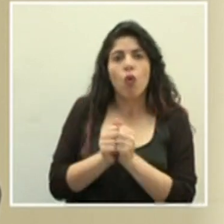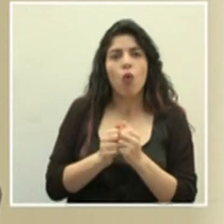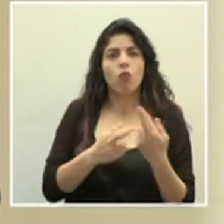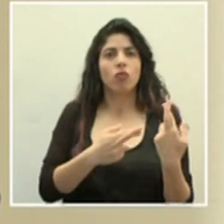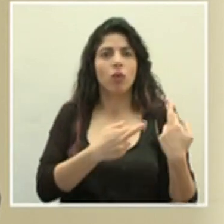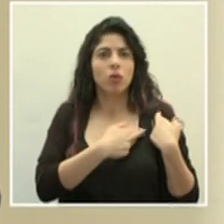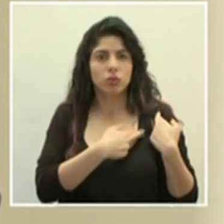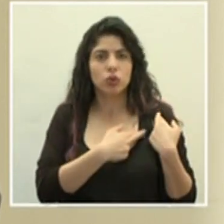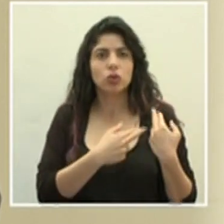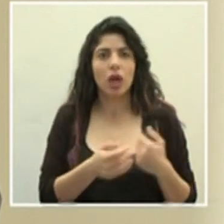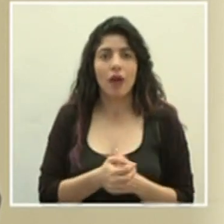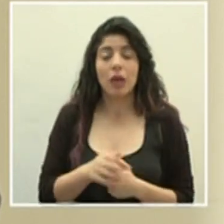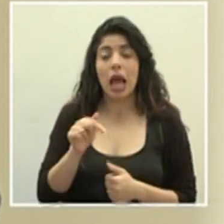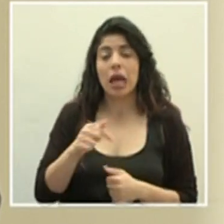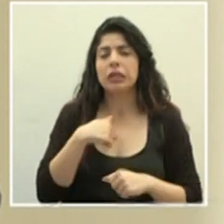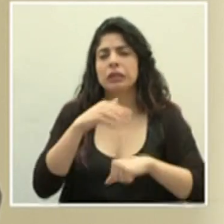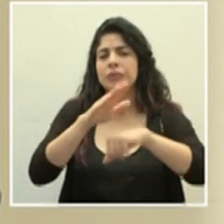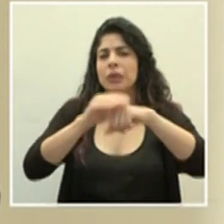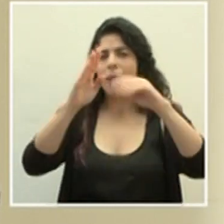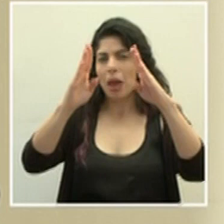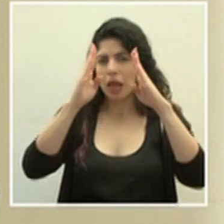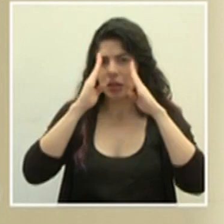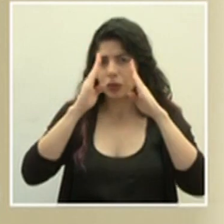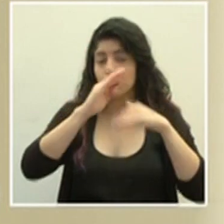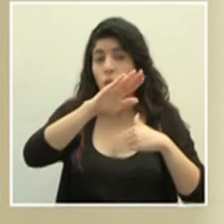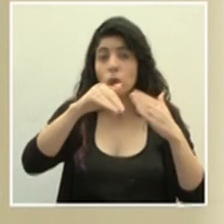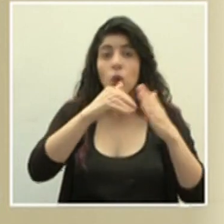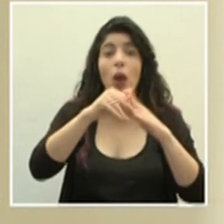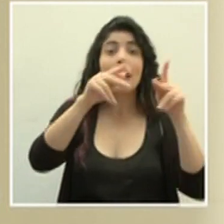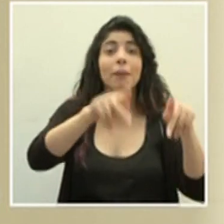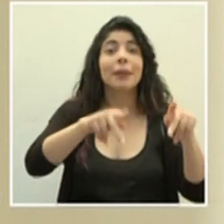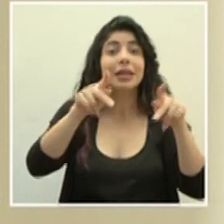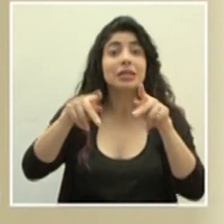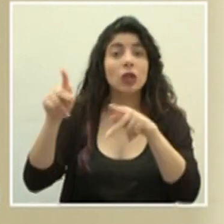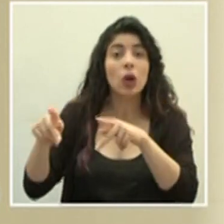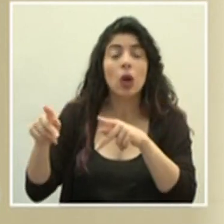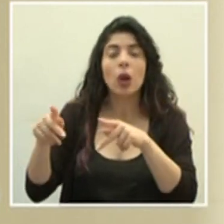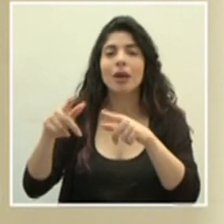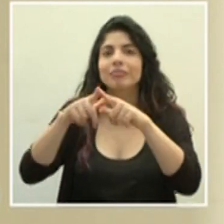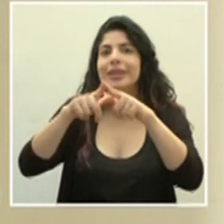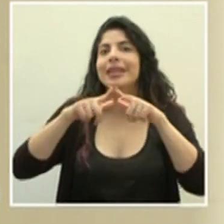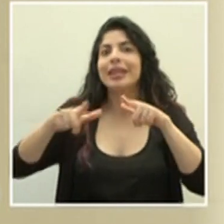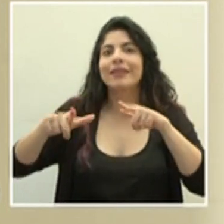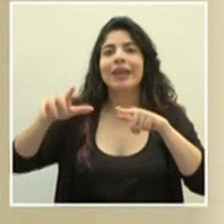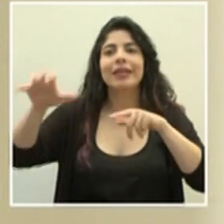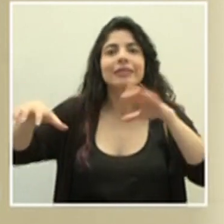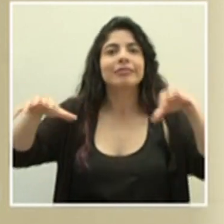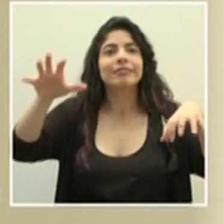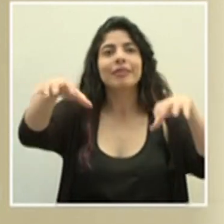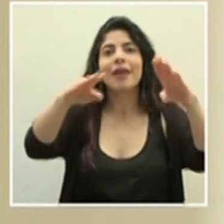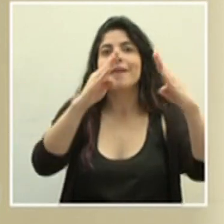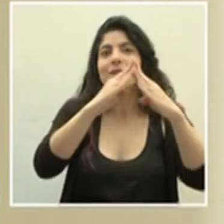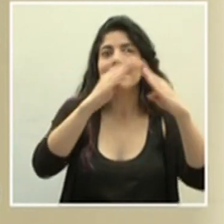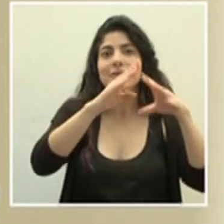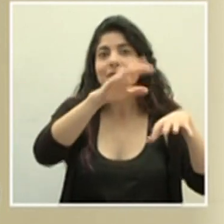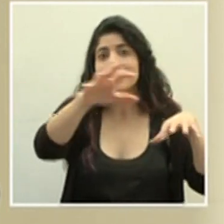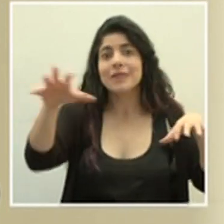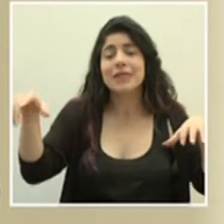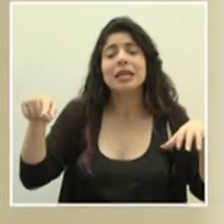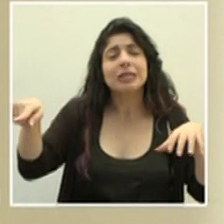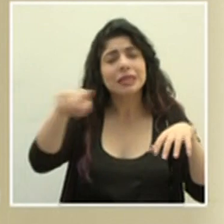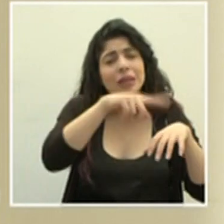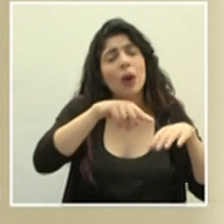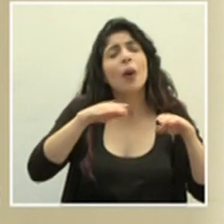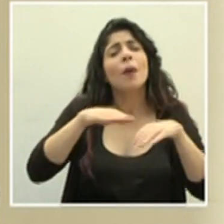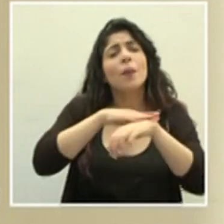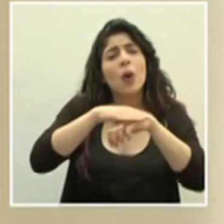responsable. Aquí yo llamo la atención a todas las personas en las diferentes partes del país para que por favor coadyuvemos